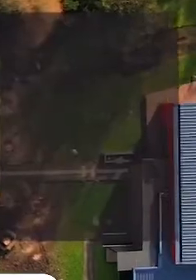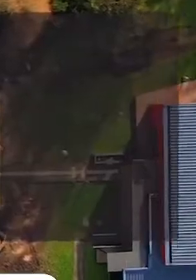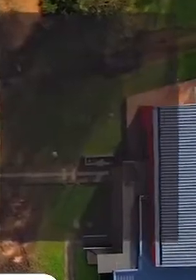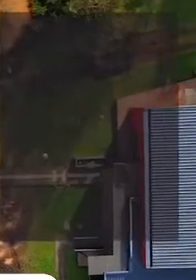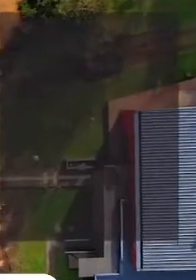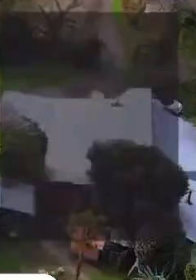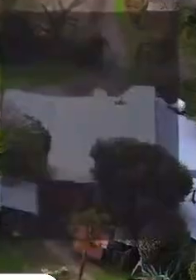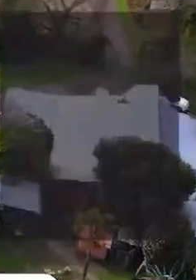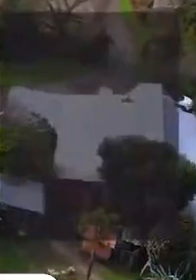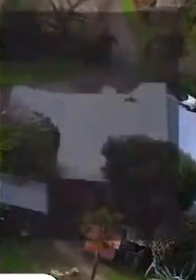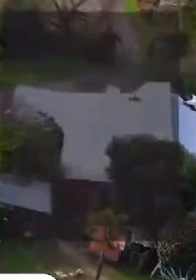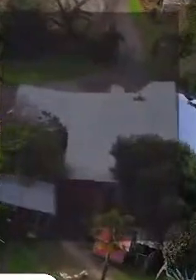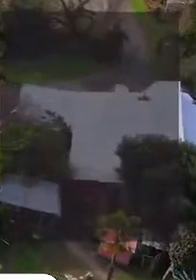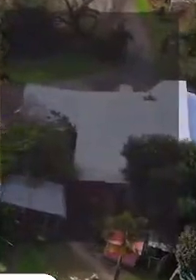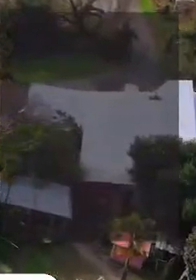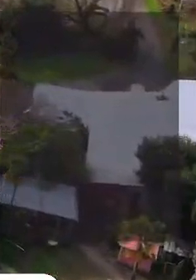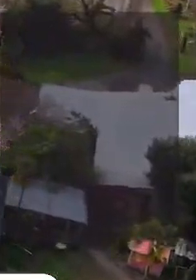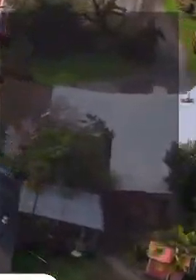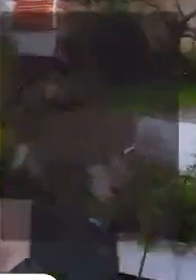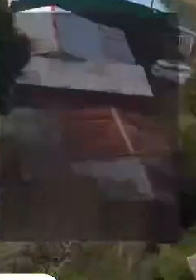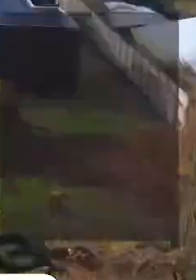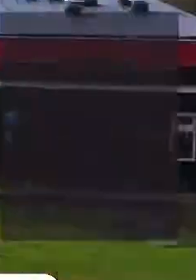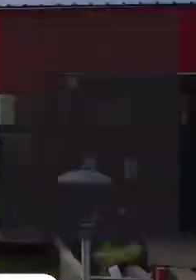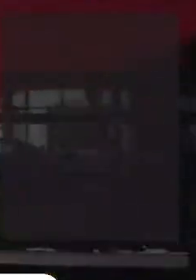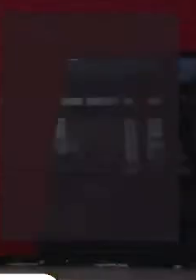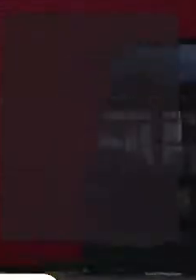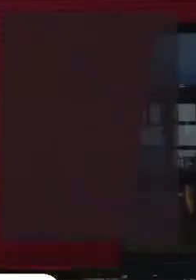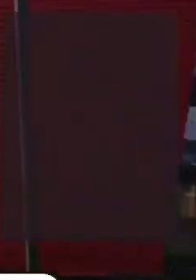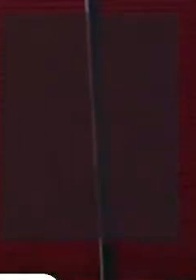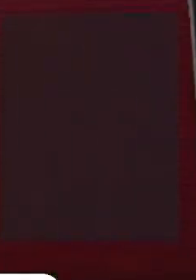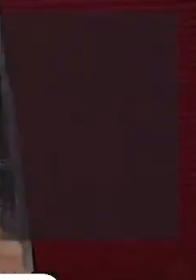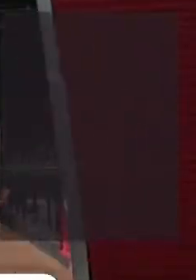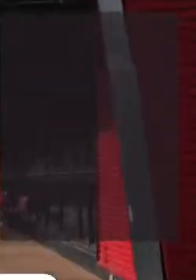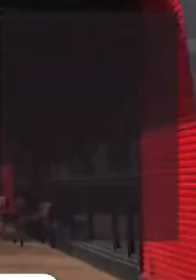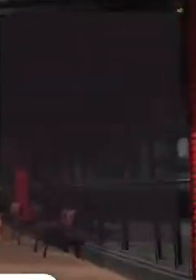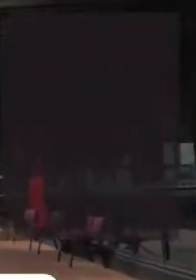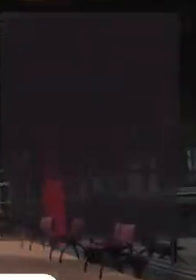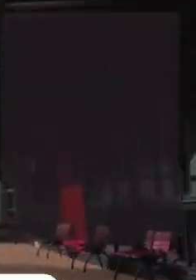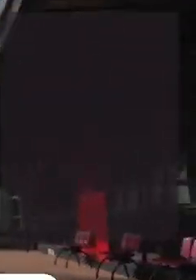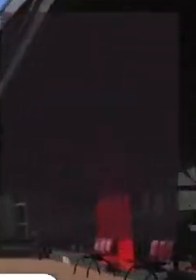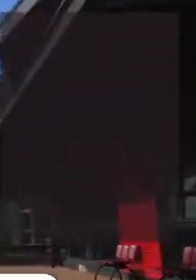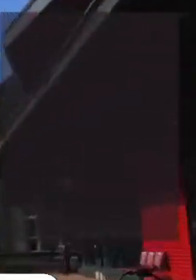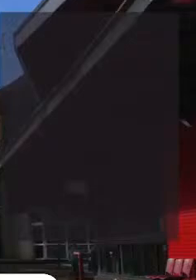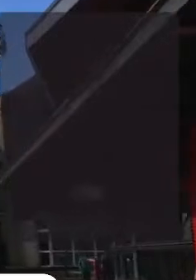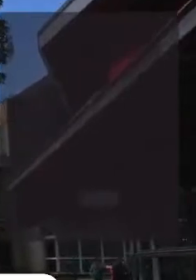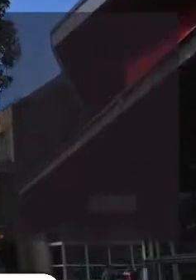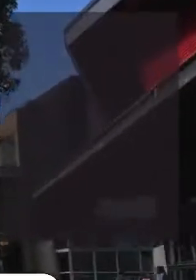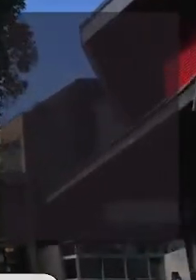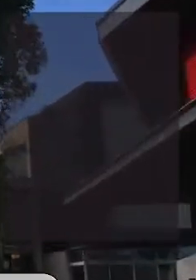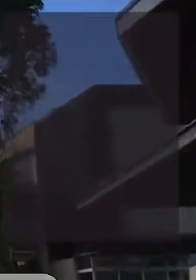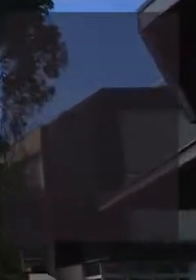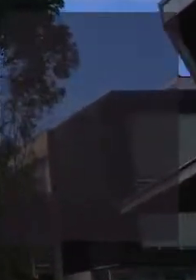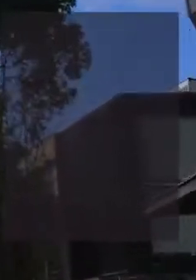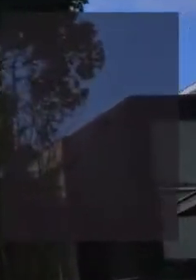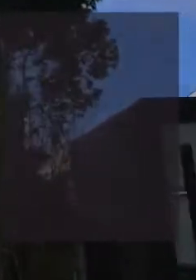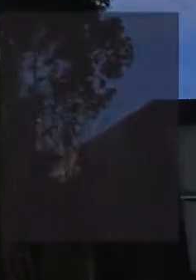Si buscas un lugar donde descubrir tu máximo potencial, la Universidad Austral de Chile es tu